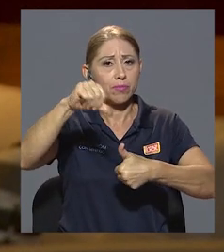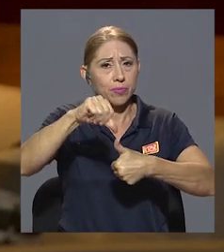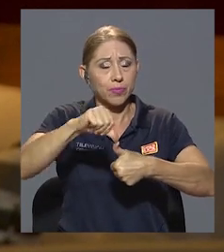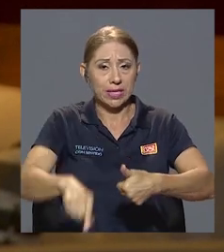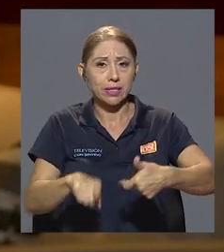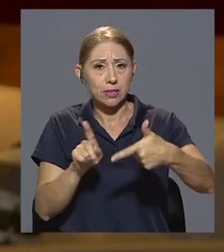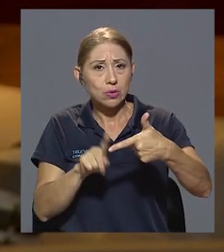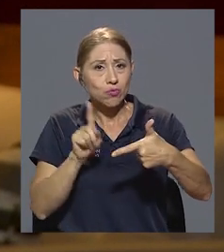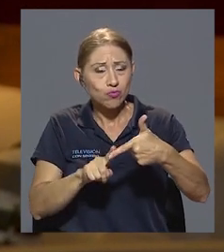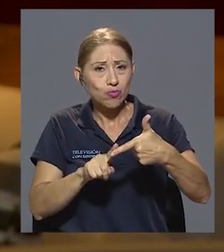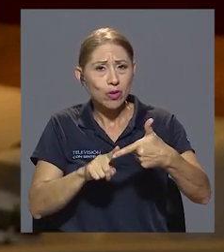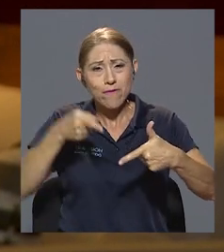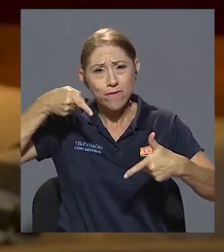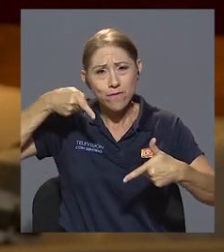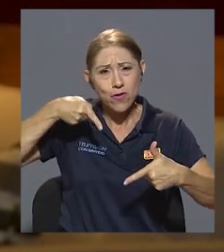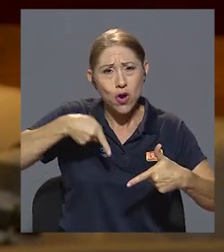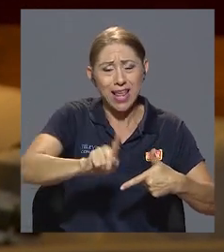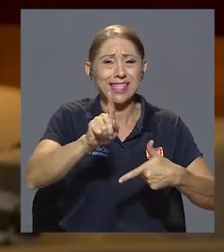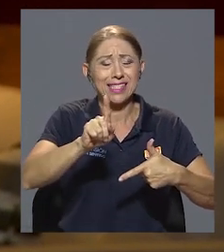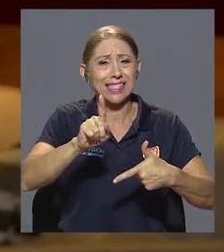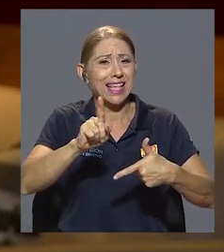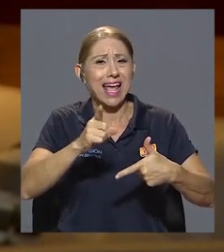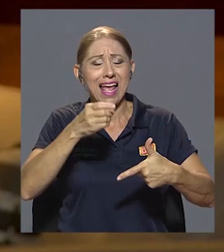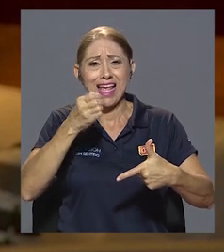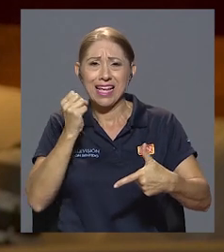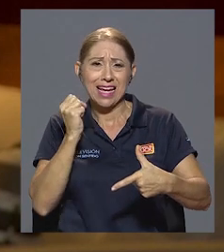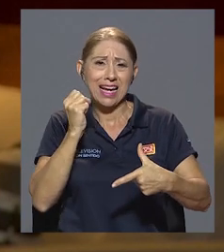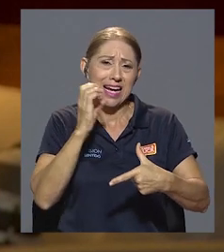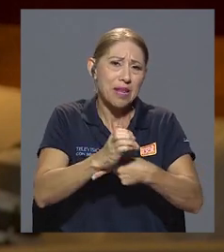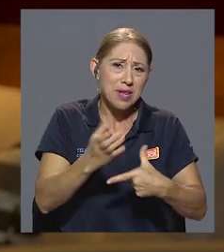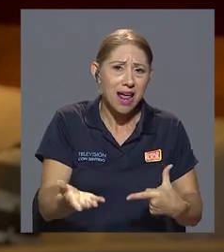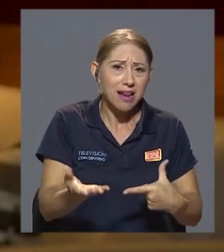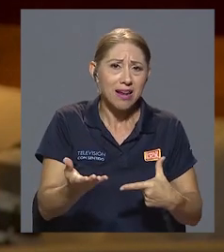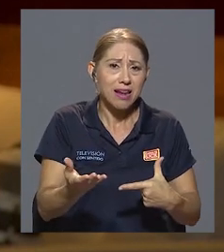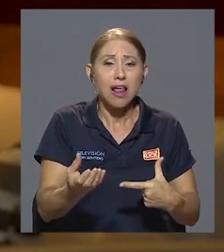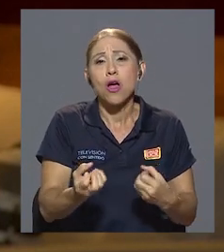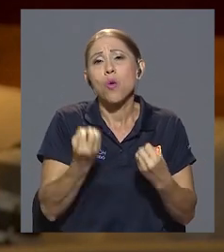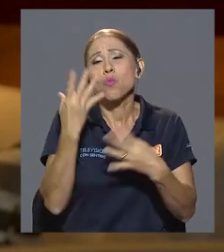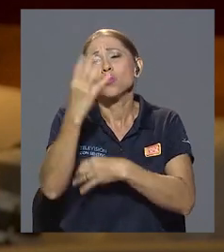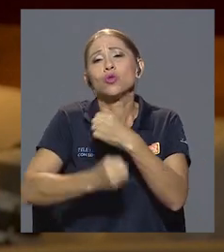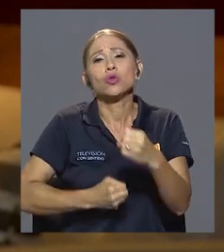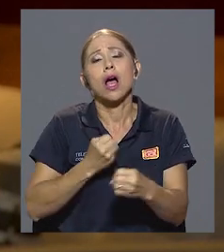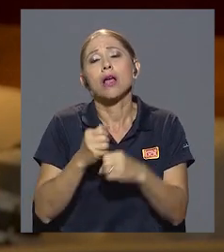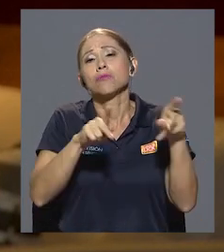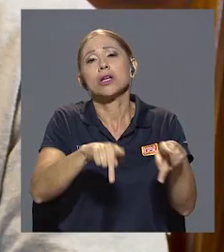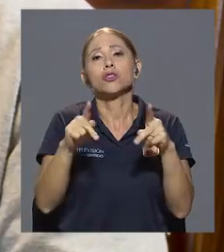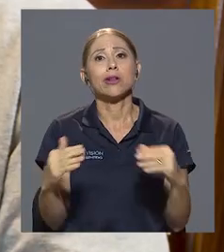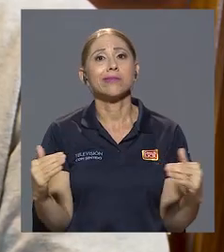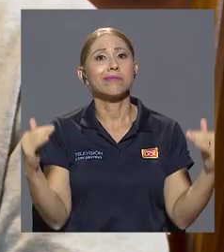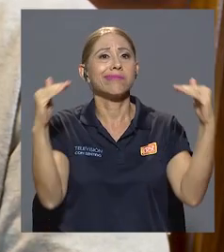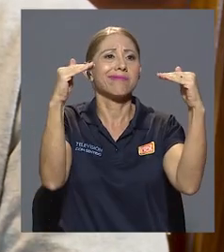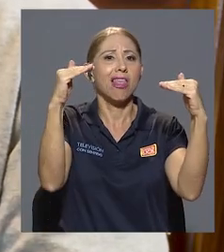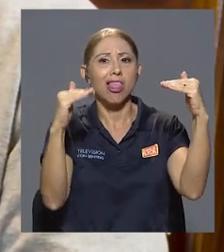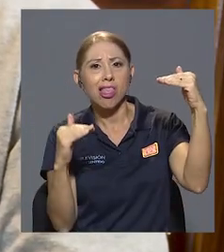que la violencia criminal dar alas a las disparidades de las injusticias que tienen muchas décadas hoy se suma